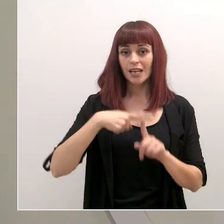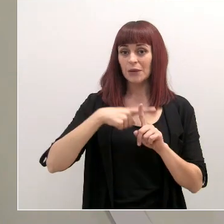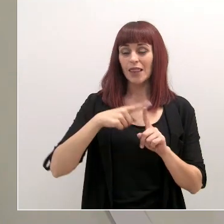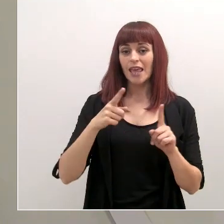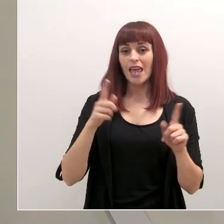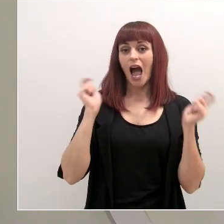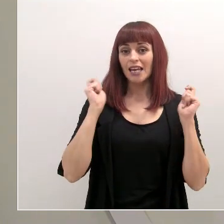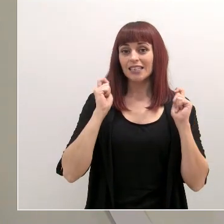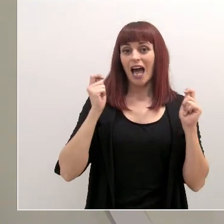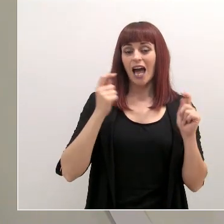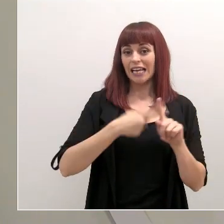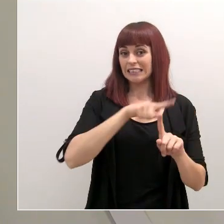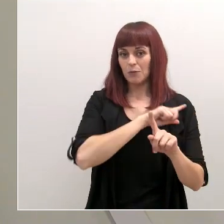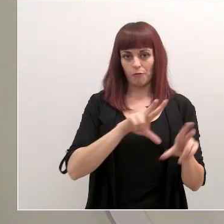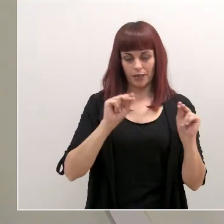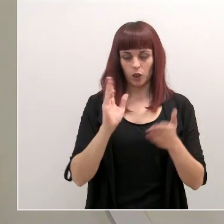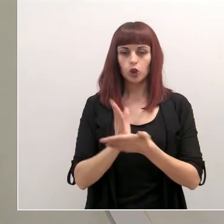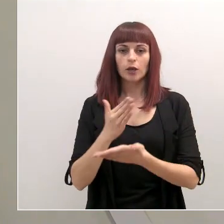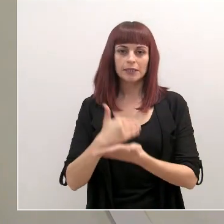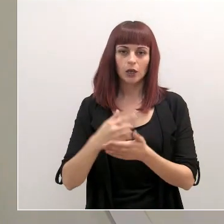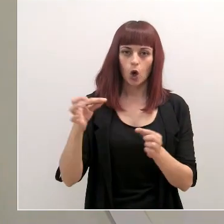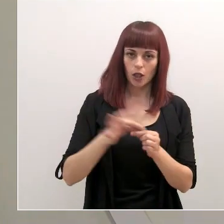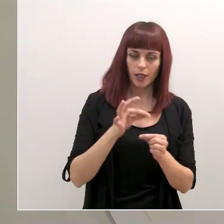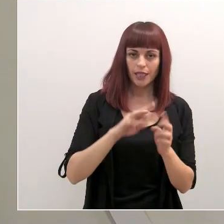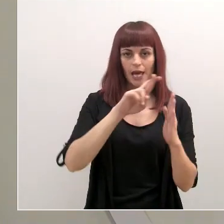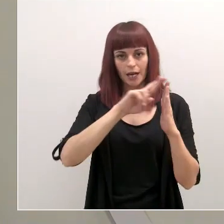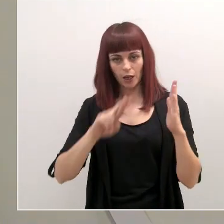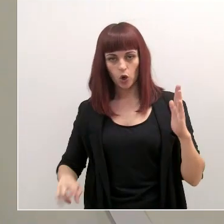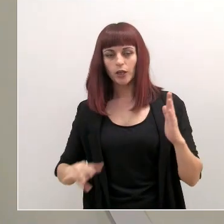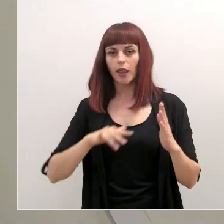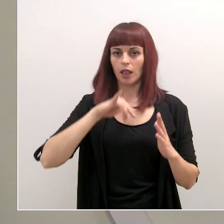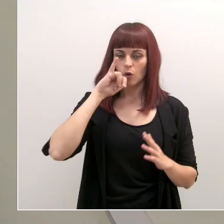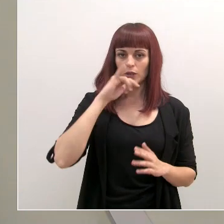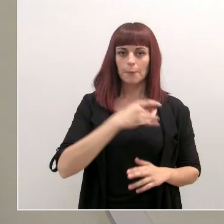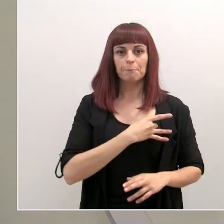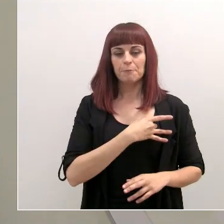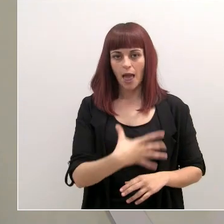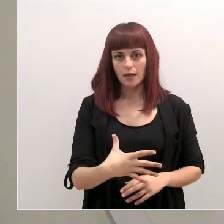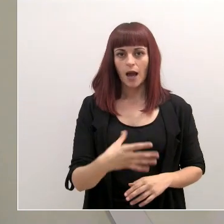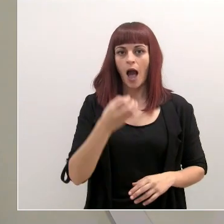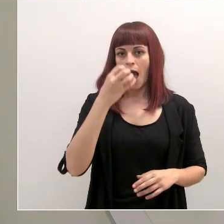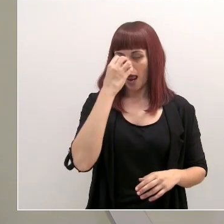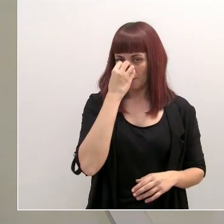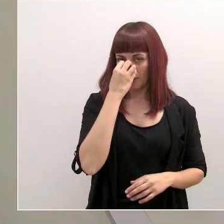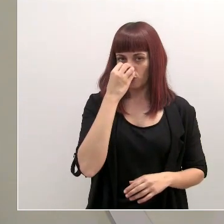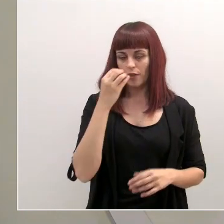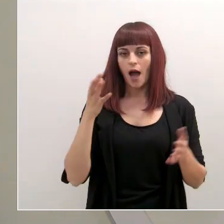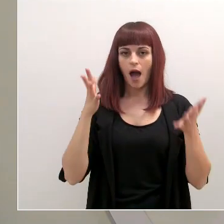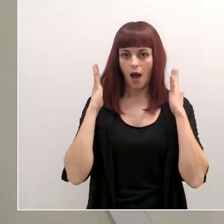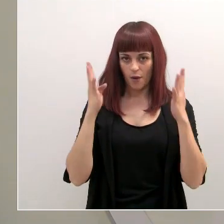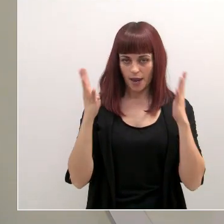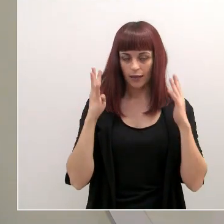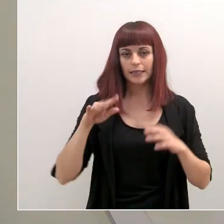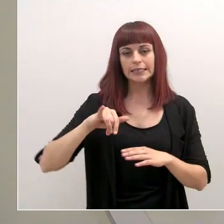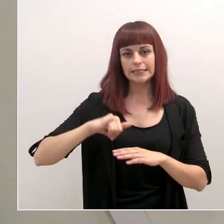alerta extremo, Torre Pacheco, Cieza, Ricote, Ceutí, Blanca, Alhama de Murcia, Abarán,